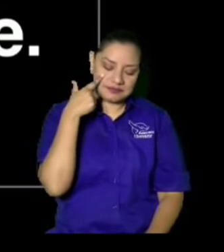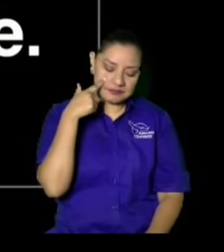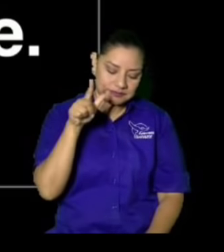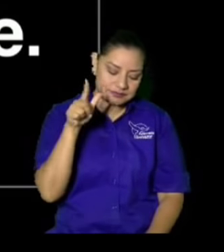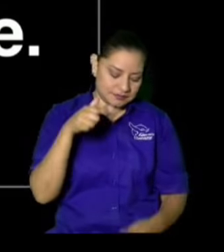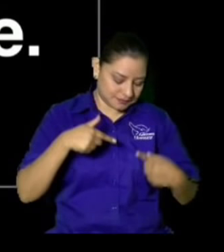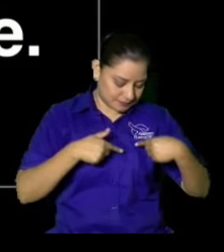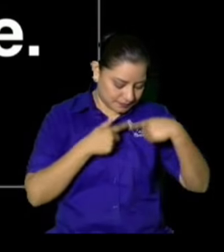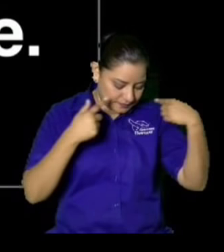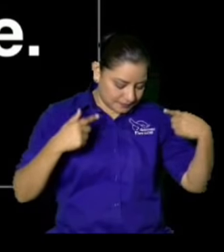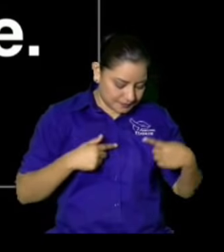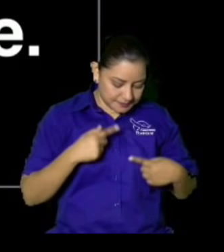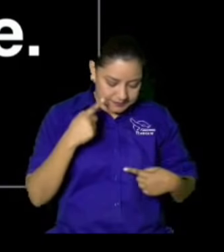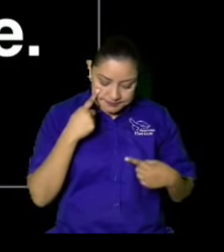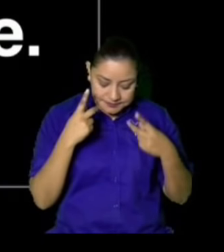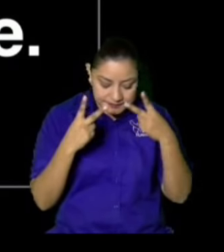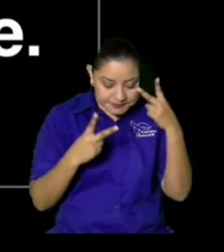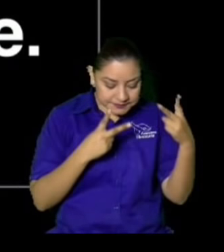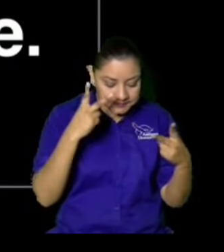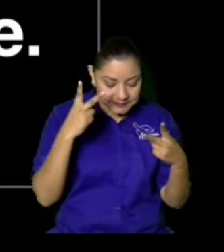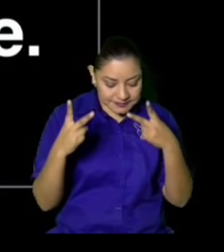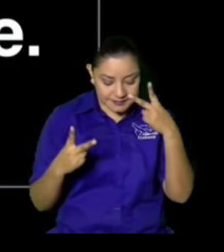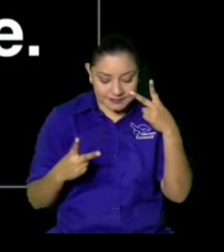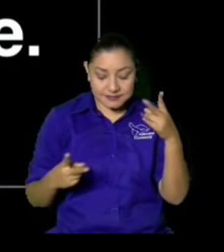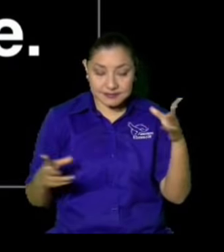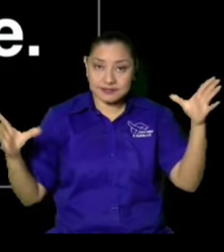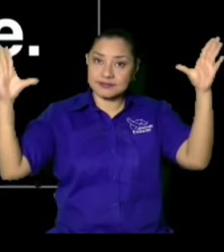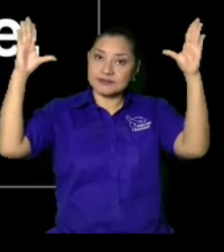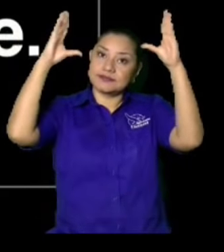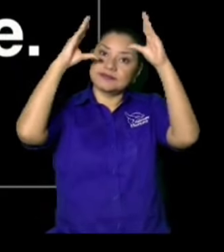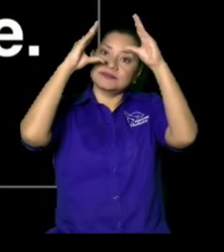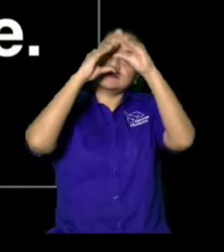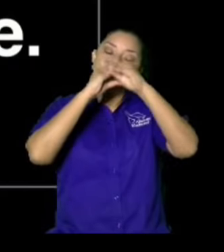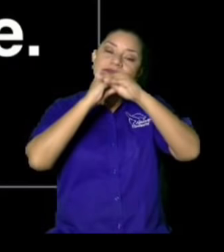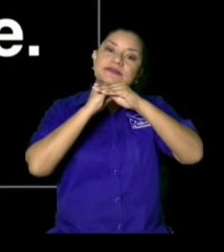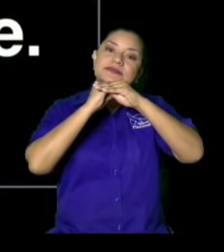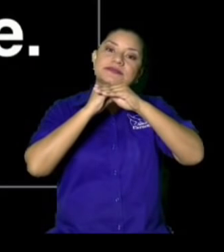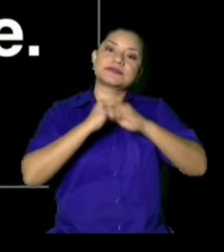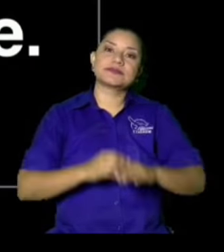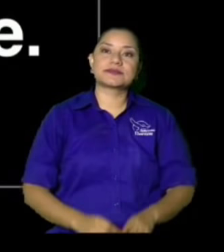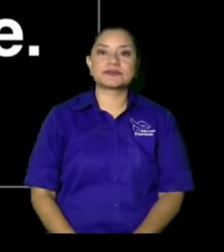me has visitado de noche. Si usted cree que Dios no lo visita de noche, está muy equivocado.